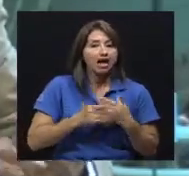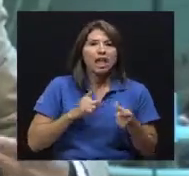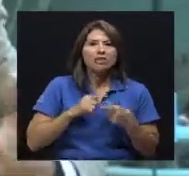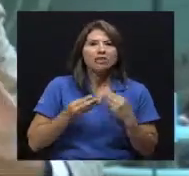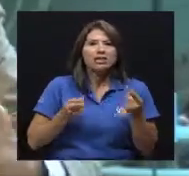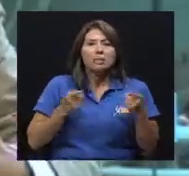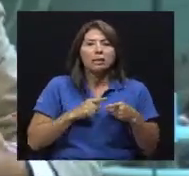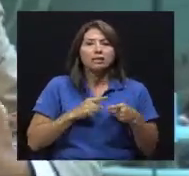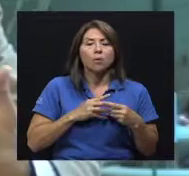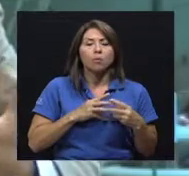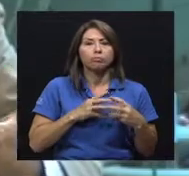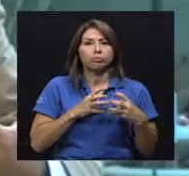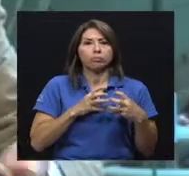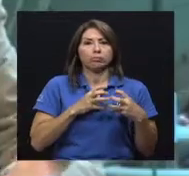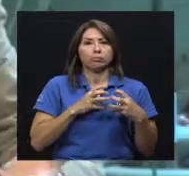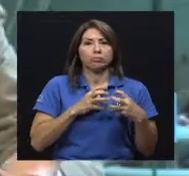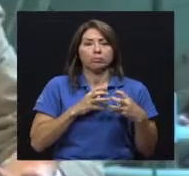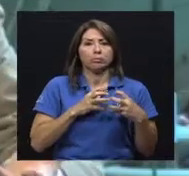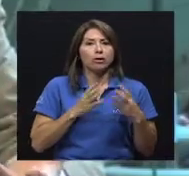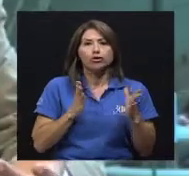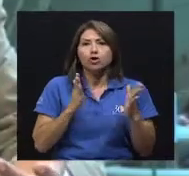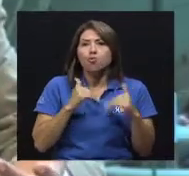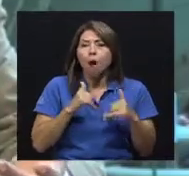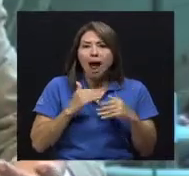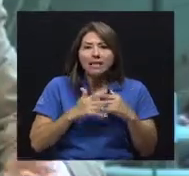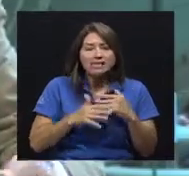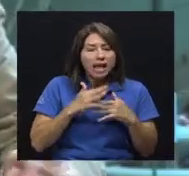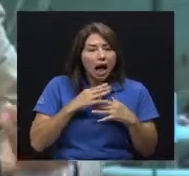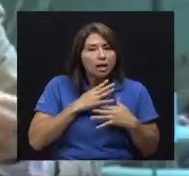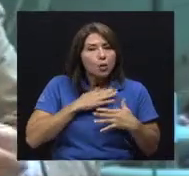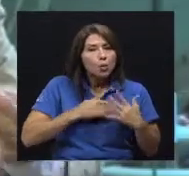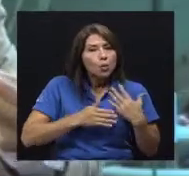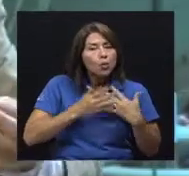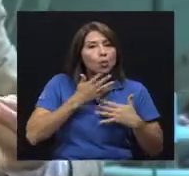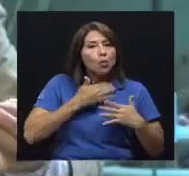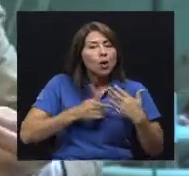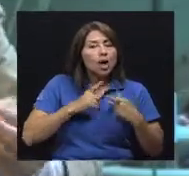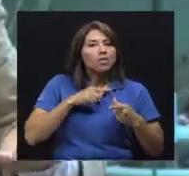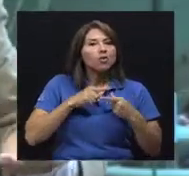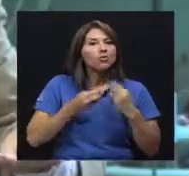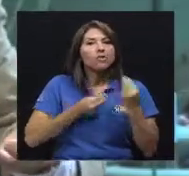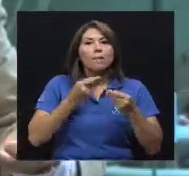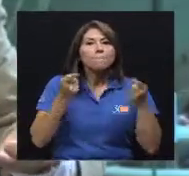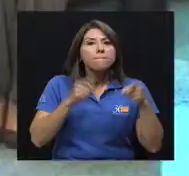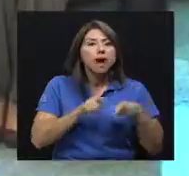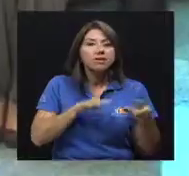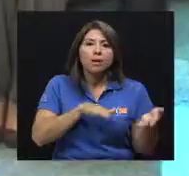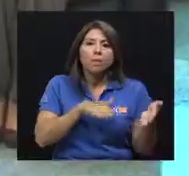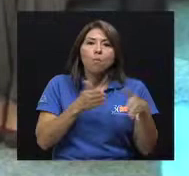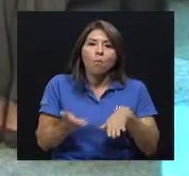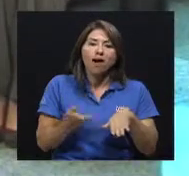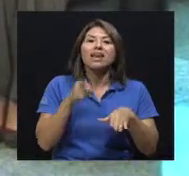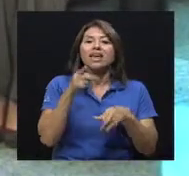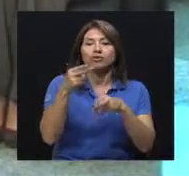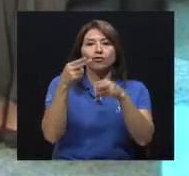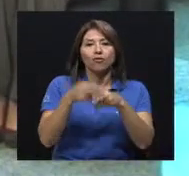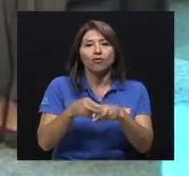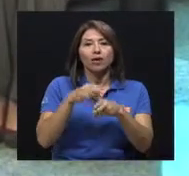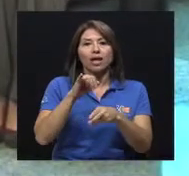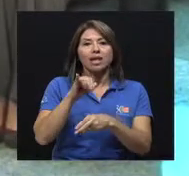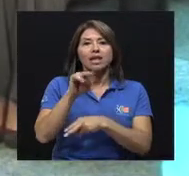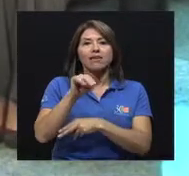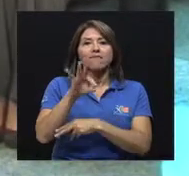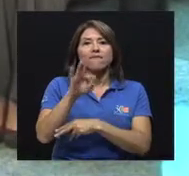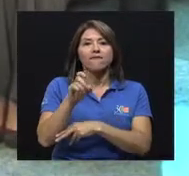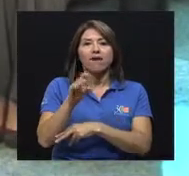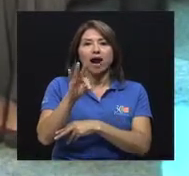arratone. Pero si dura mucho rato sin recibir sangre, entonces esa zona de músculo del corazón se va a morir. Eso es un infarto de miocardio,